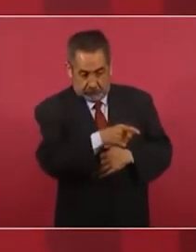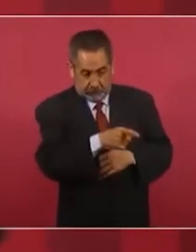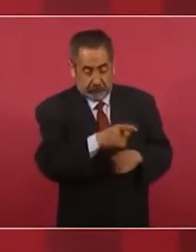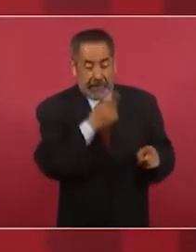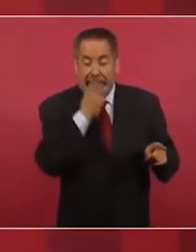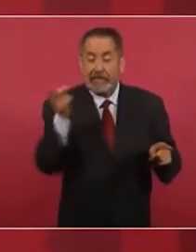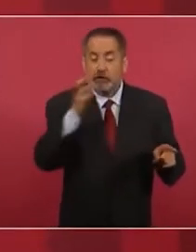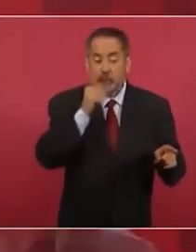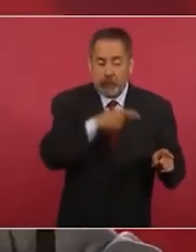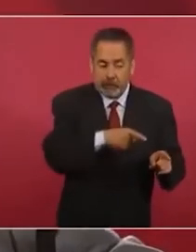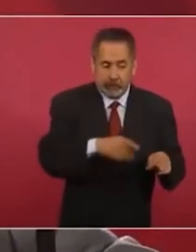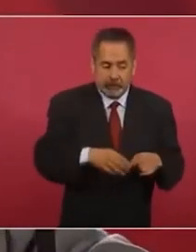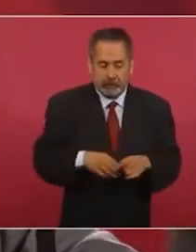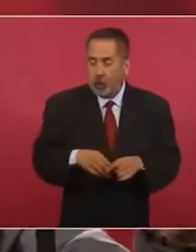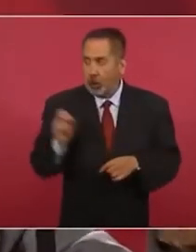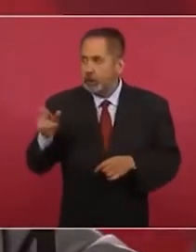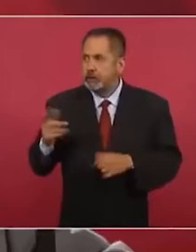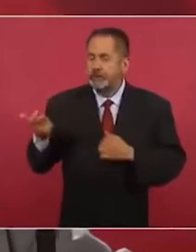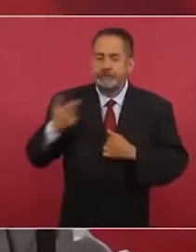interactuar